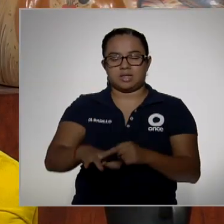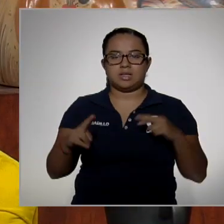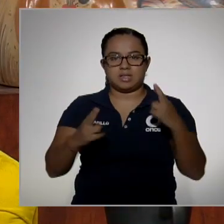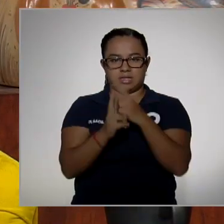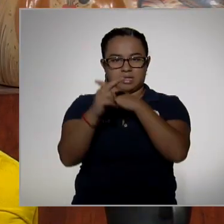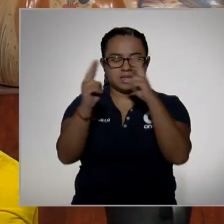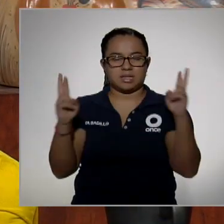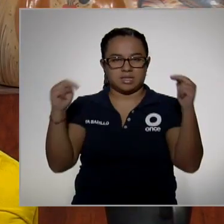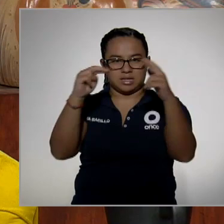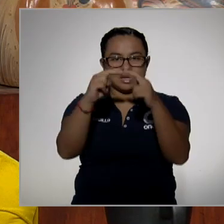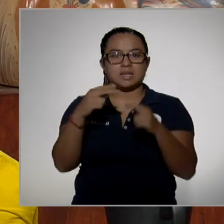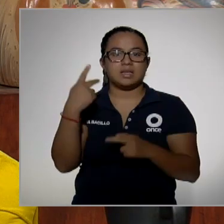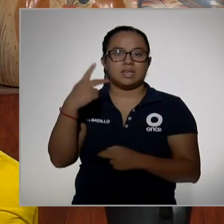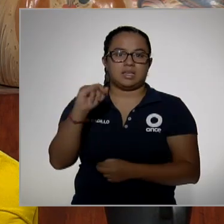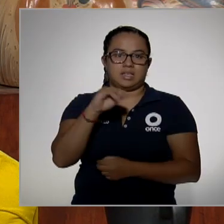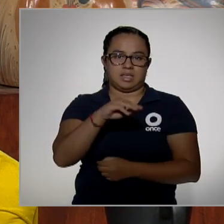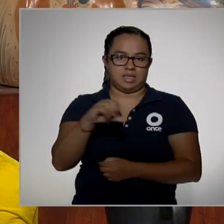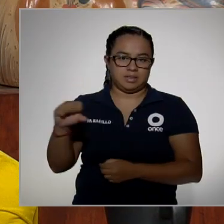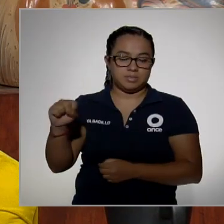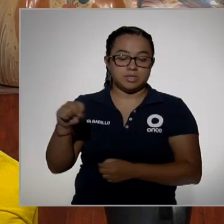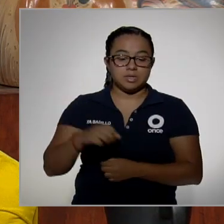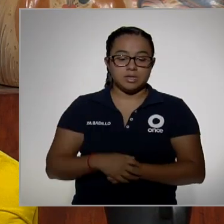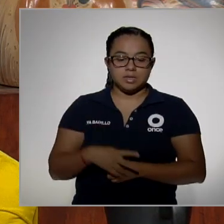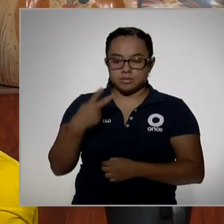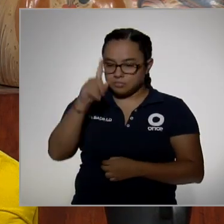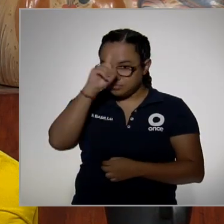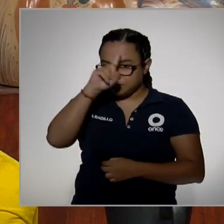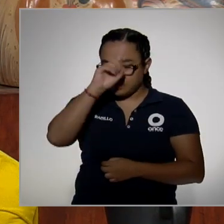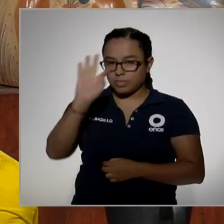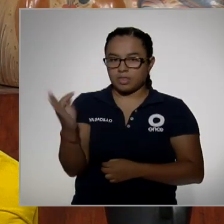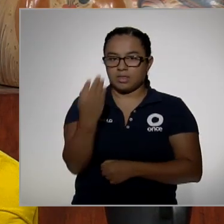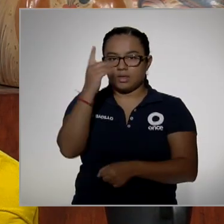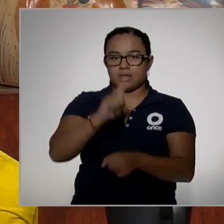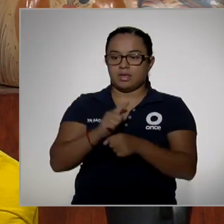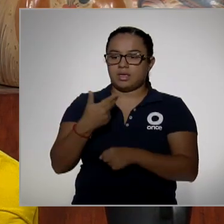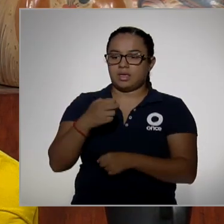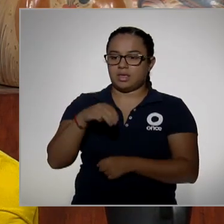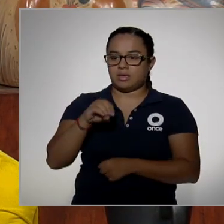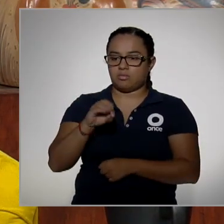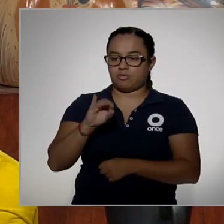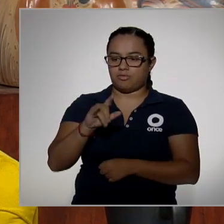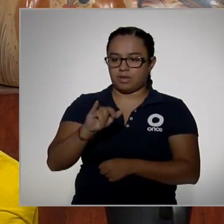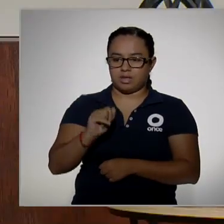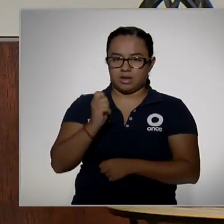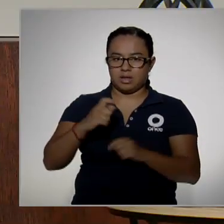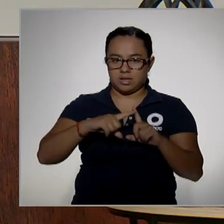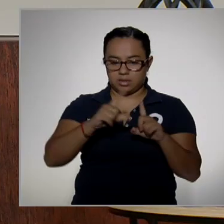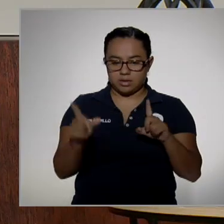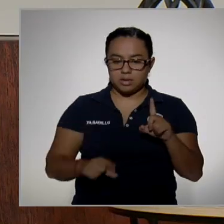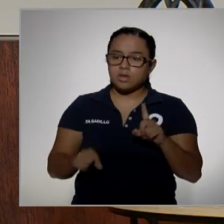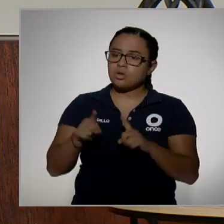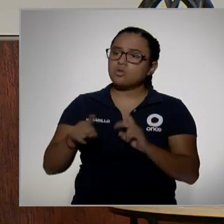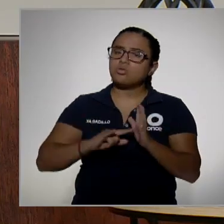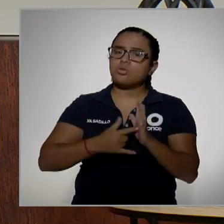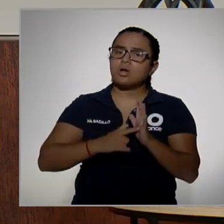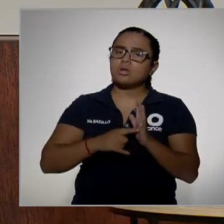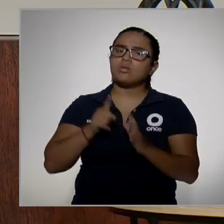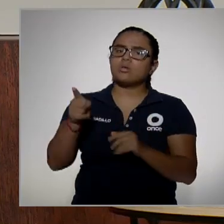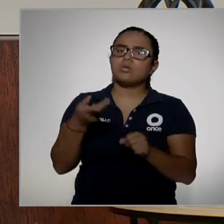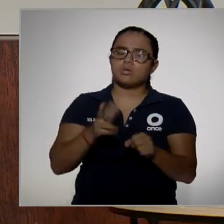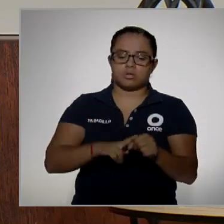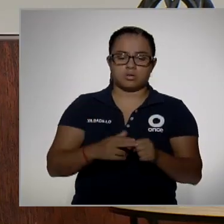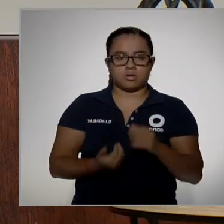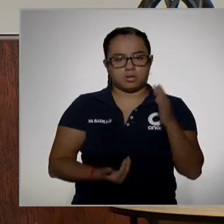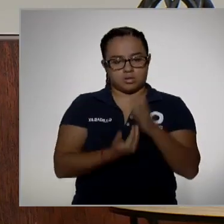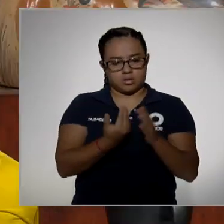la raza del instituto mexicano seguro social asesor médico de la federación de hemofilia de la república mexicana doctora y tú de qué raza que los estás ahí en el hospital